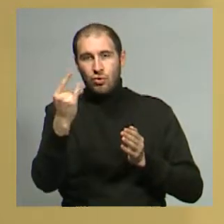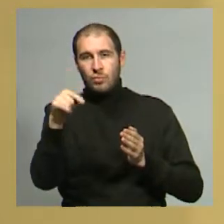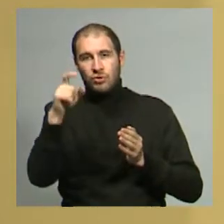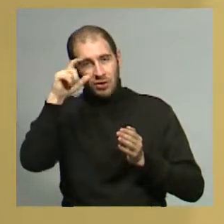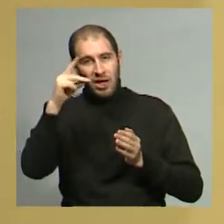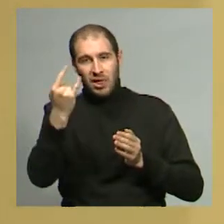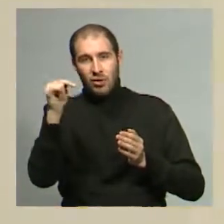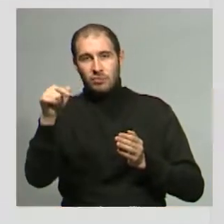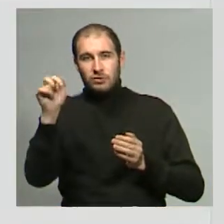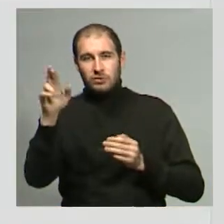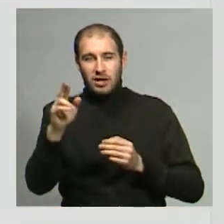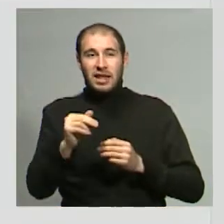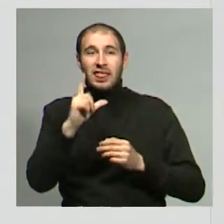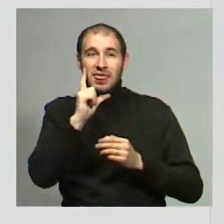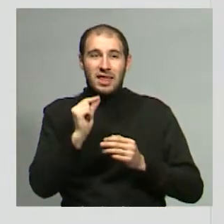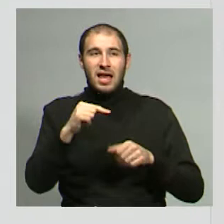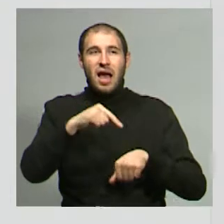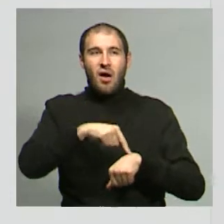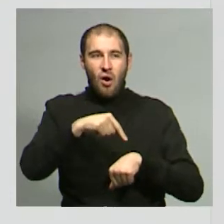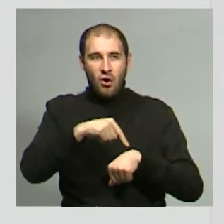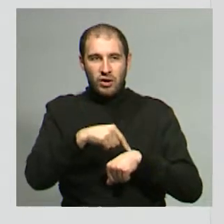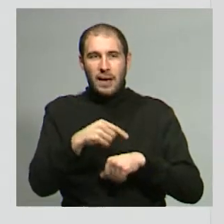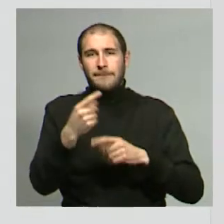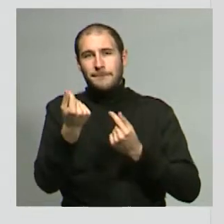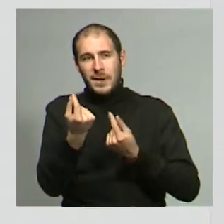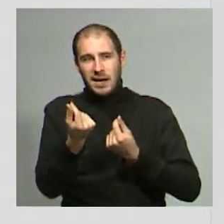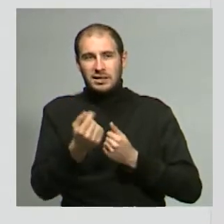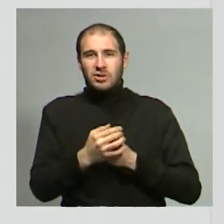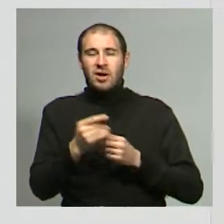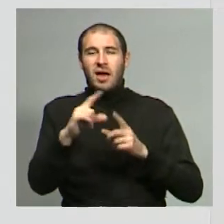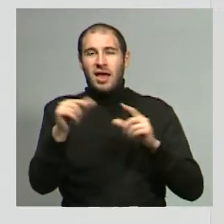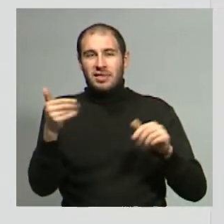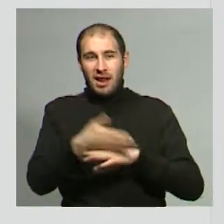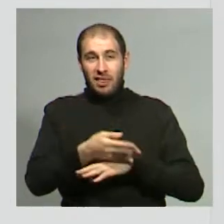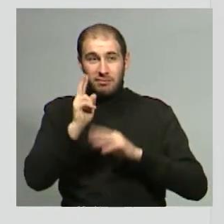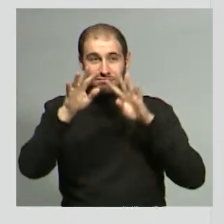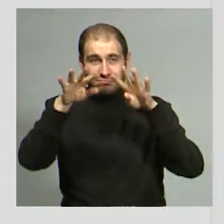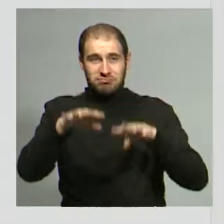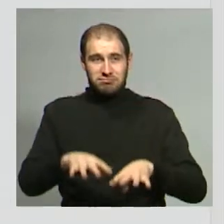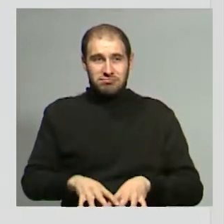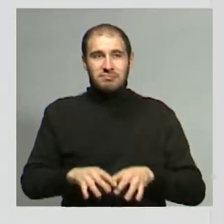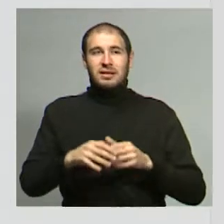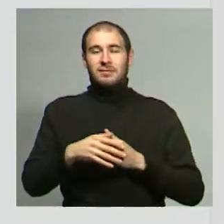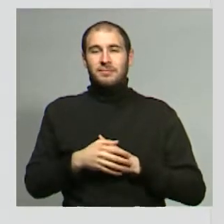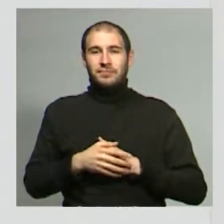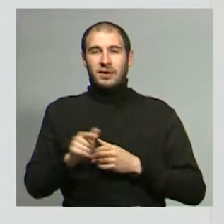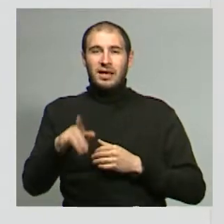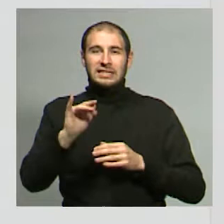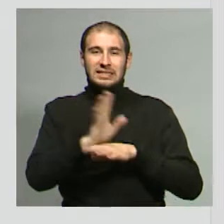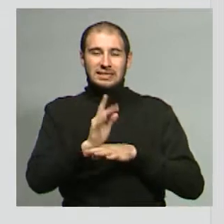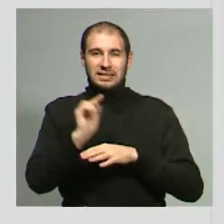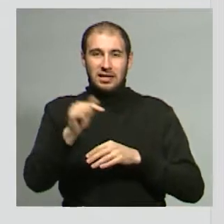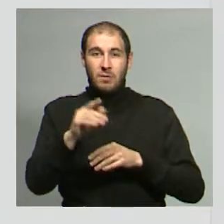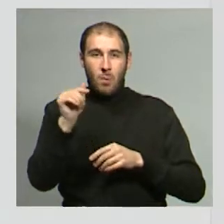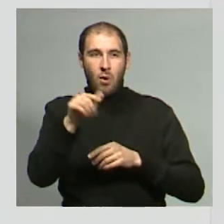www.agenda.uncu.edu.ar puedes revisar los días, horarios y los precios de las entradas. Ahí estamos viendo la página justamente del cine.